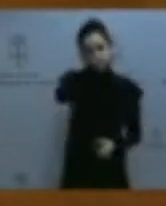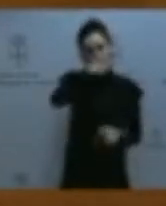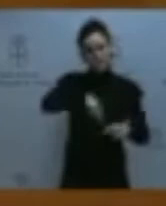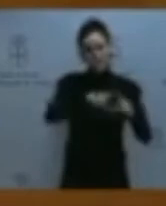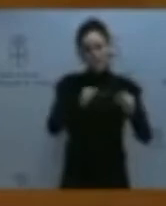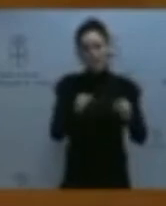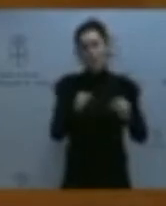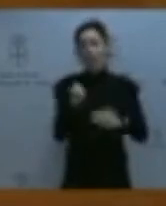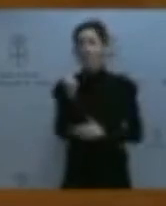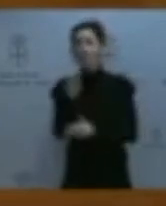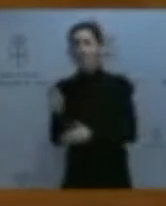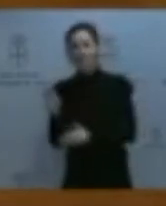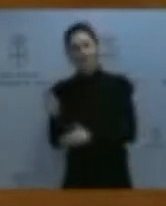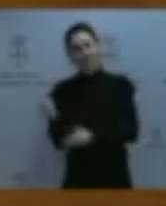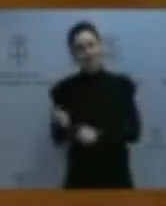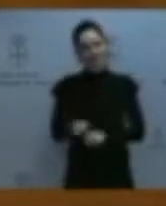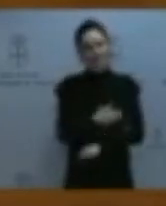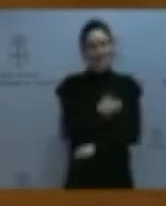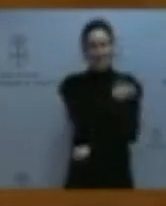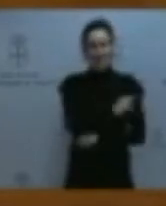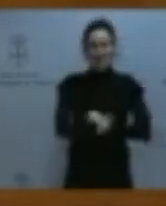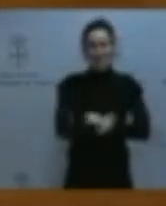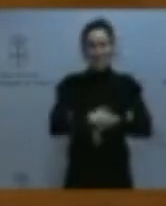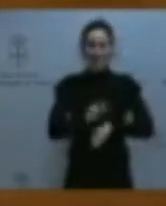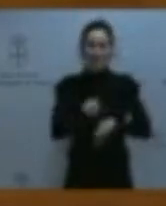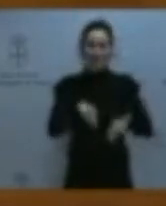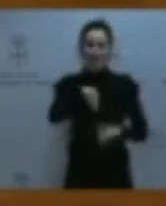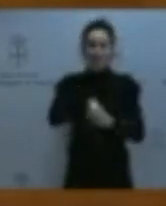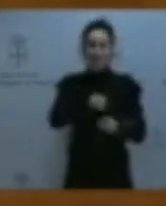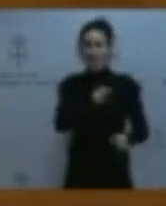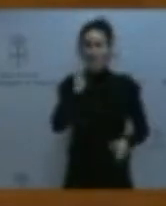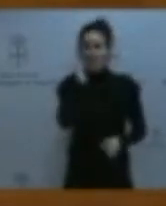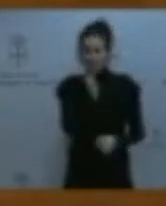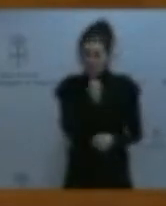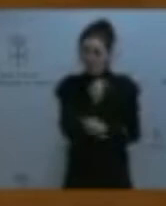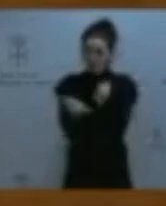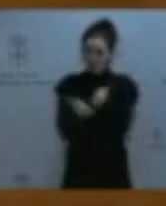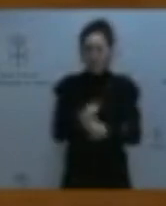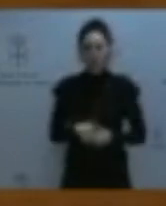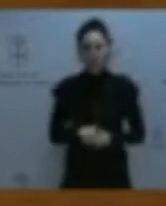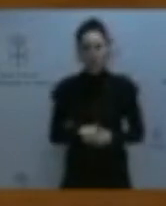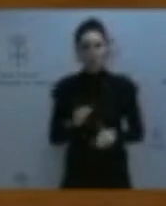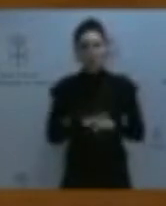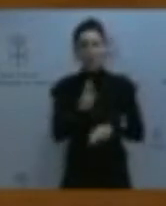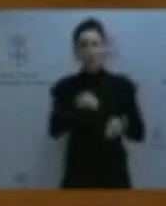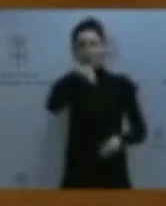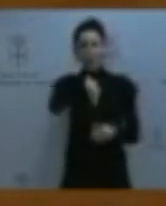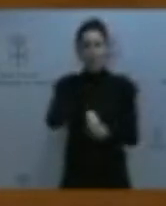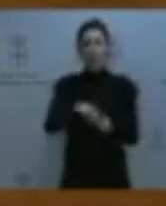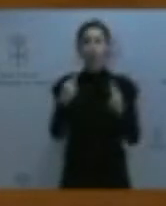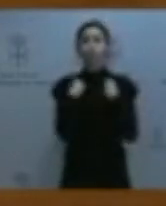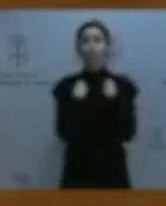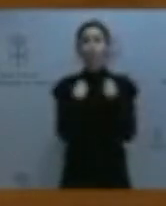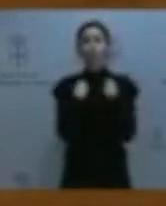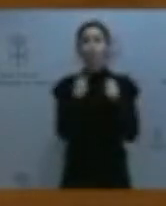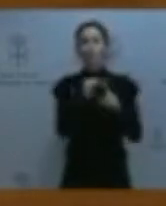apoyarse en el PP, sus aliados electorales, el PP de Mariano Rajoy, que está gobernando gracias también al voto del diputado de Foro